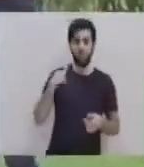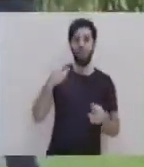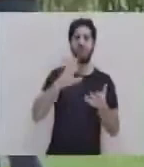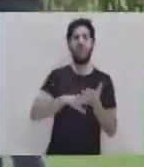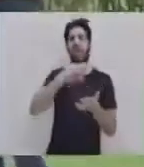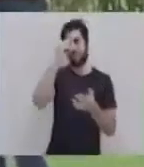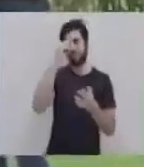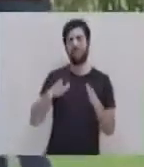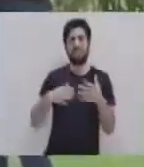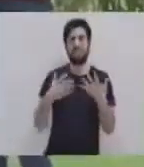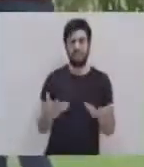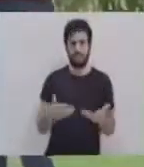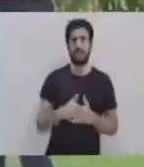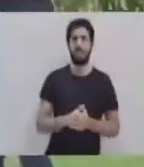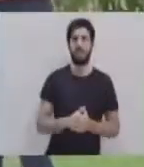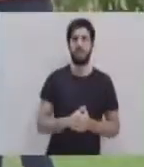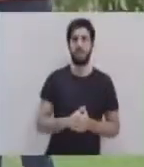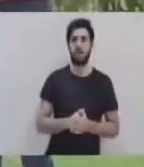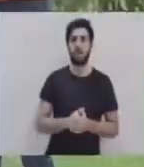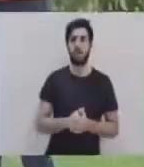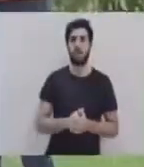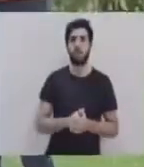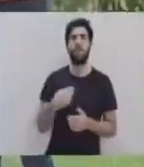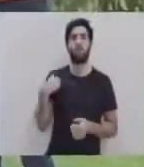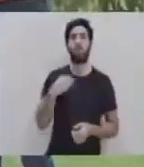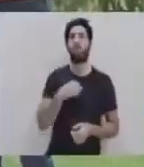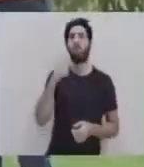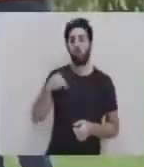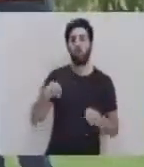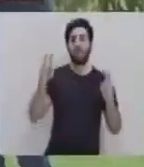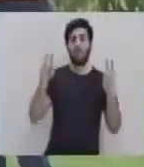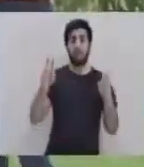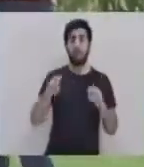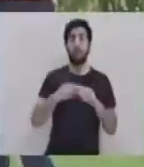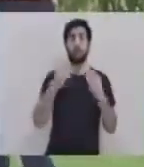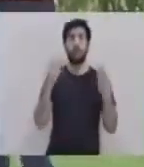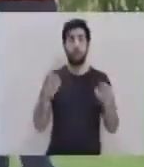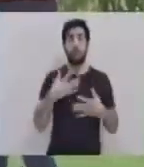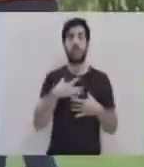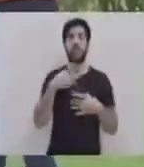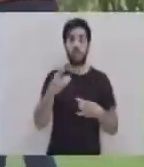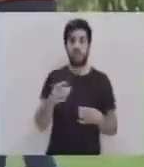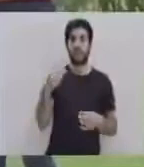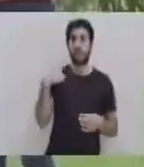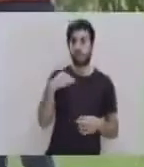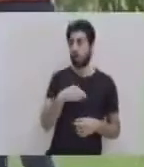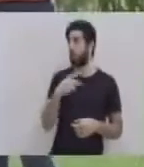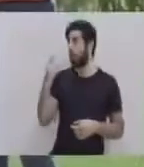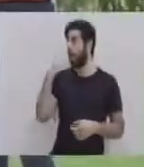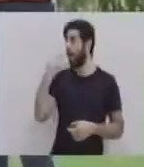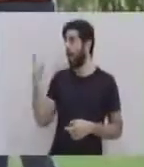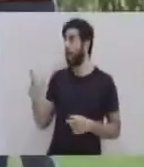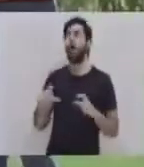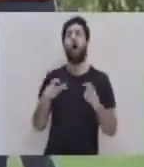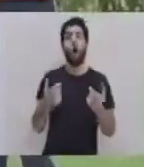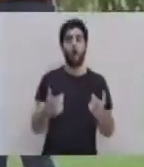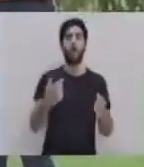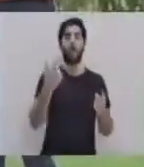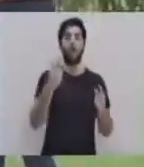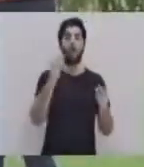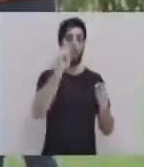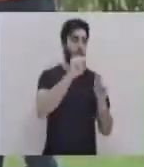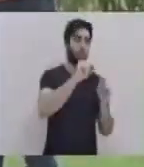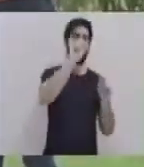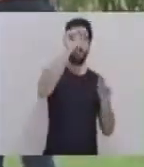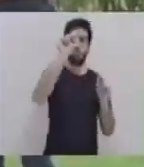son el punto de inflexión y los intervalos de concavidad. ¿Tú has escuchado alguna vez acerca de esto?